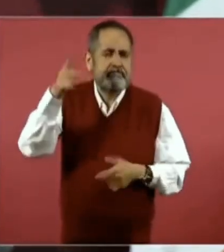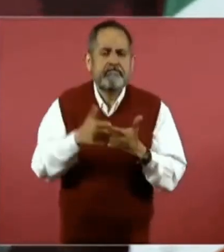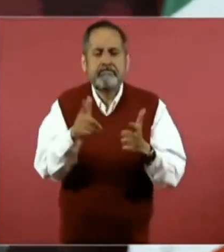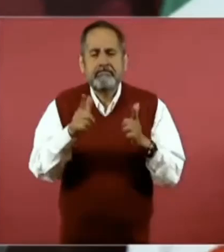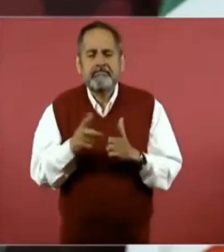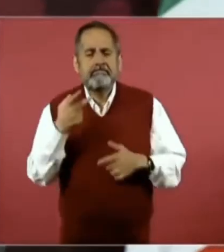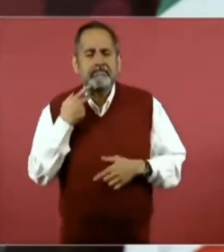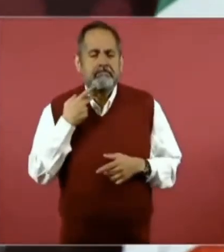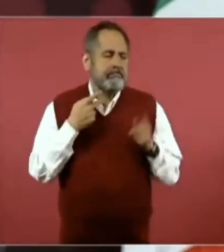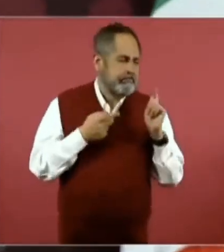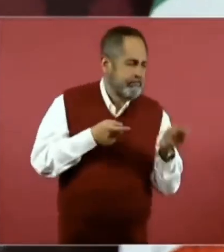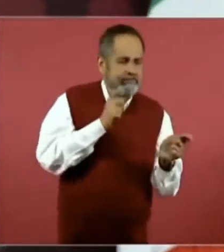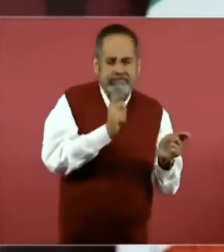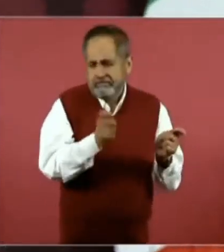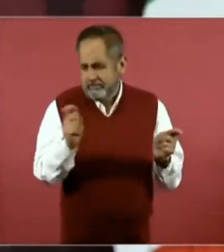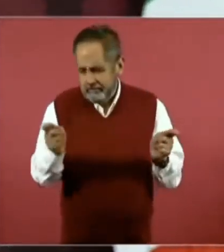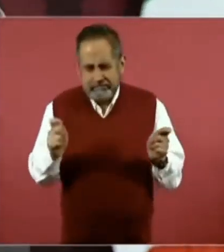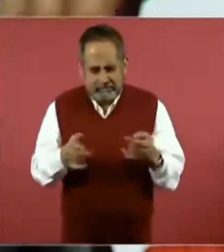políticos,